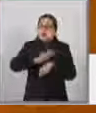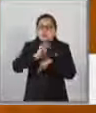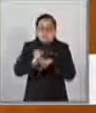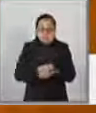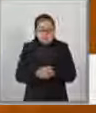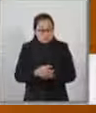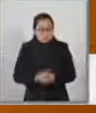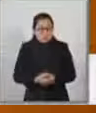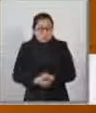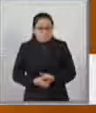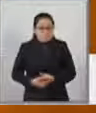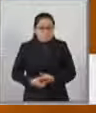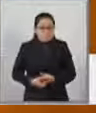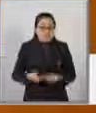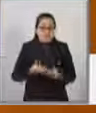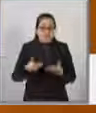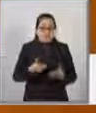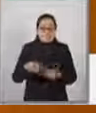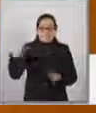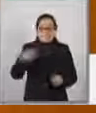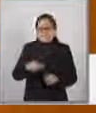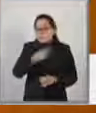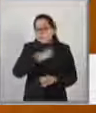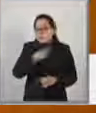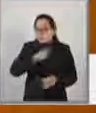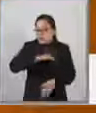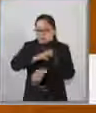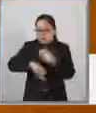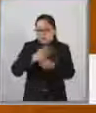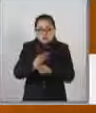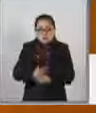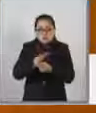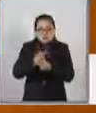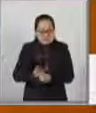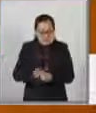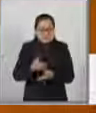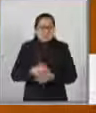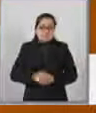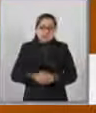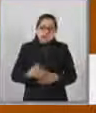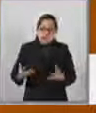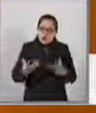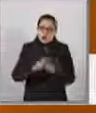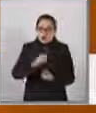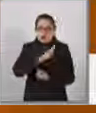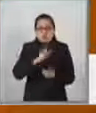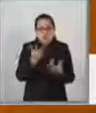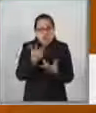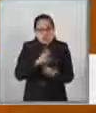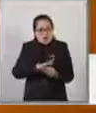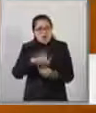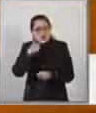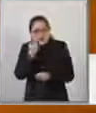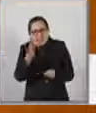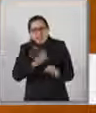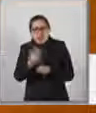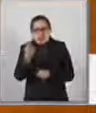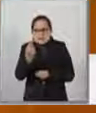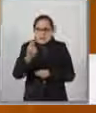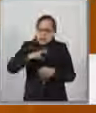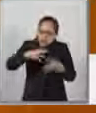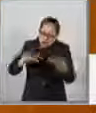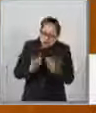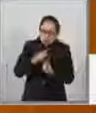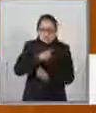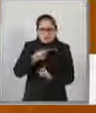Entonces, ante esta diversidad hay que tener tolerancia para que podamos ir construyendo juntos lo que queremos y lo que necesitamos. De no ser